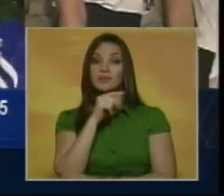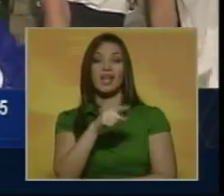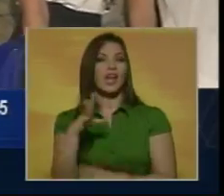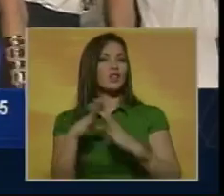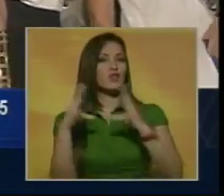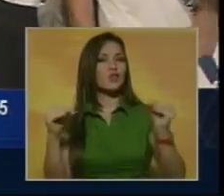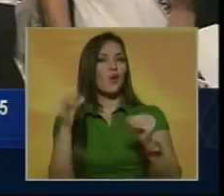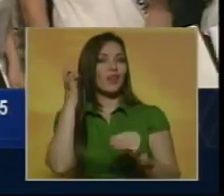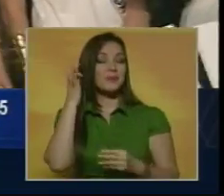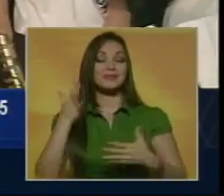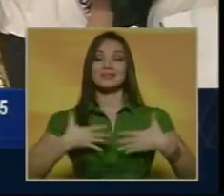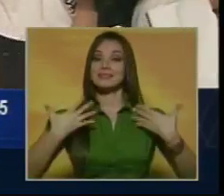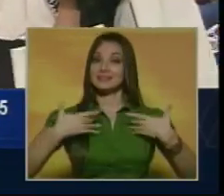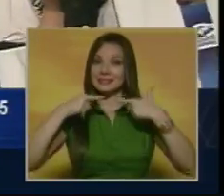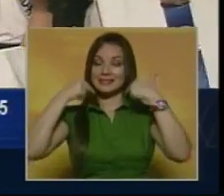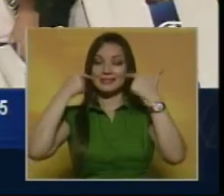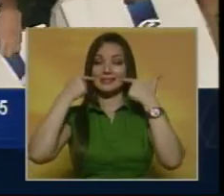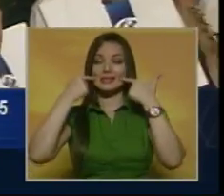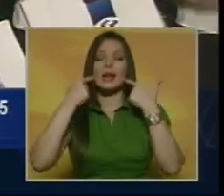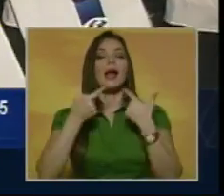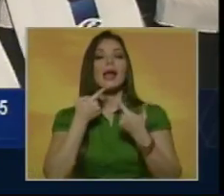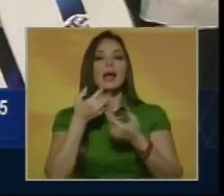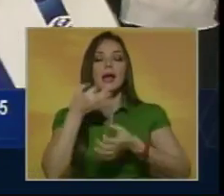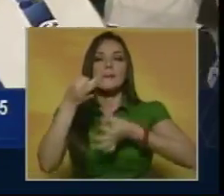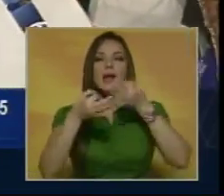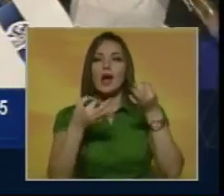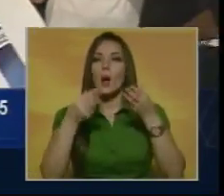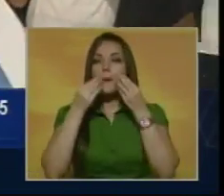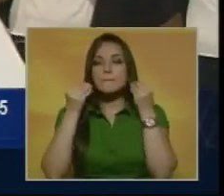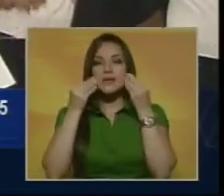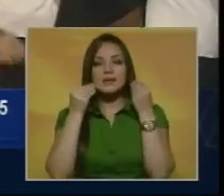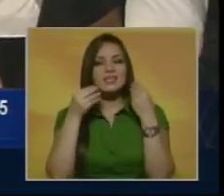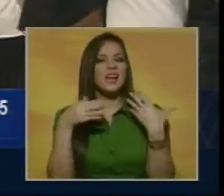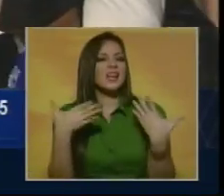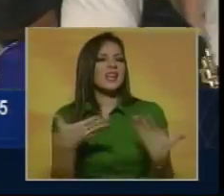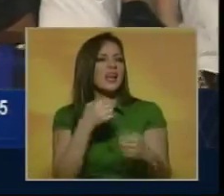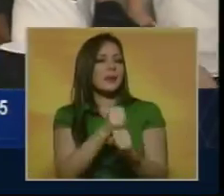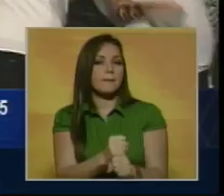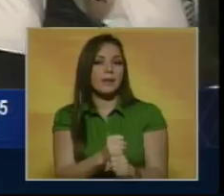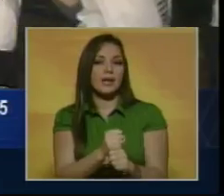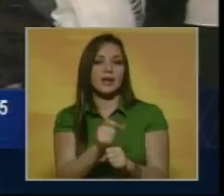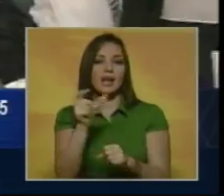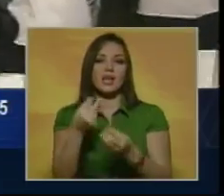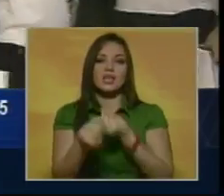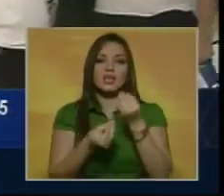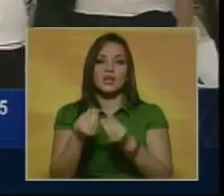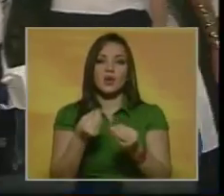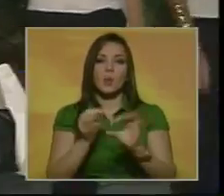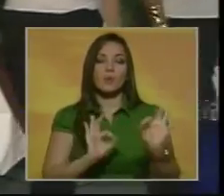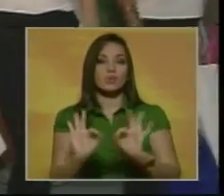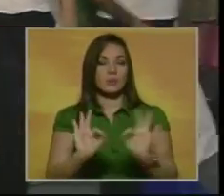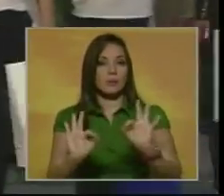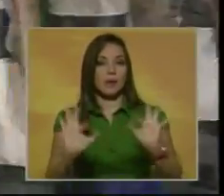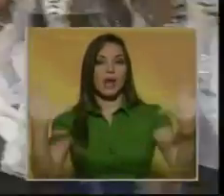y muy sonrientes, nos contaron cómo fue la experiencia, qué esperan de la prensa y cómo se preparan para la gran noche final.